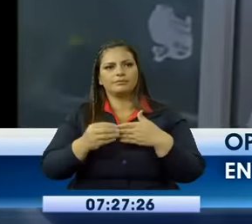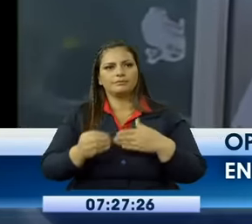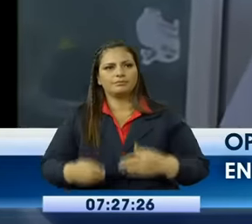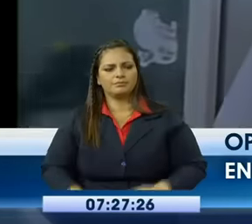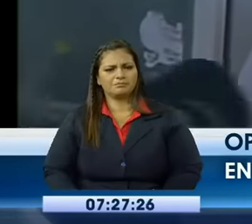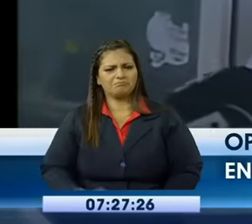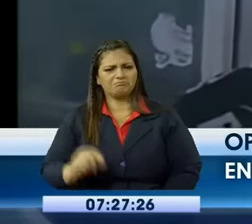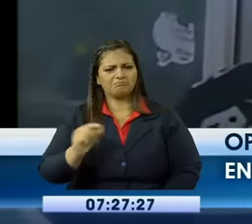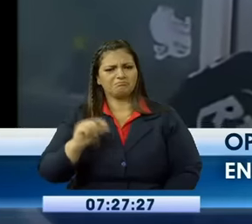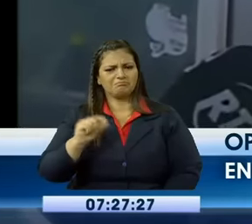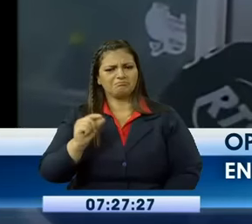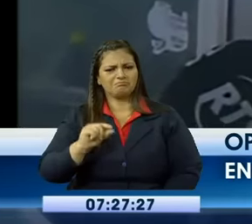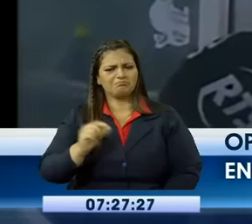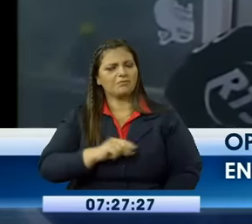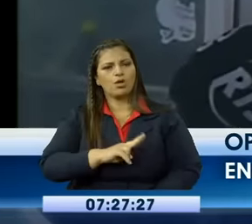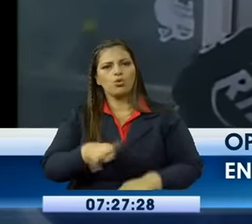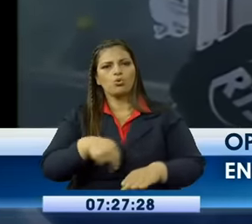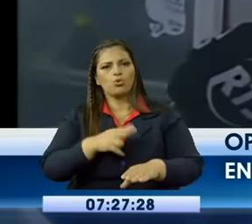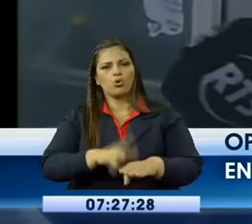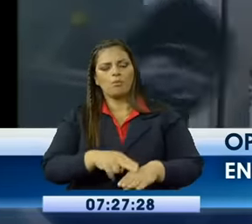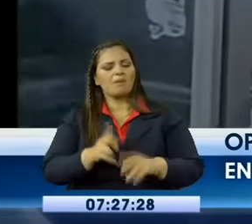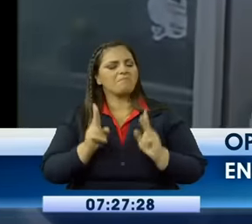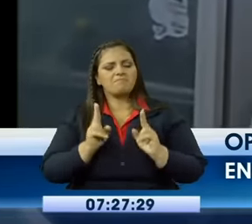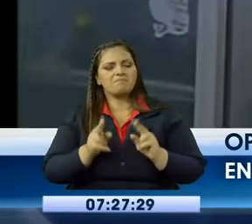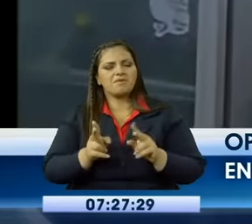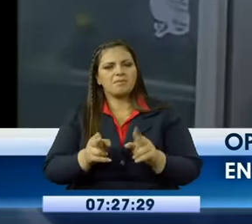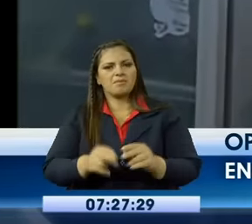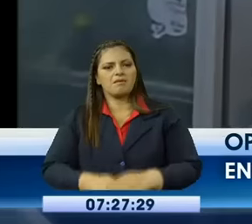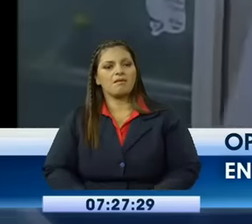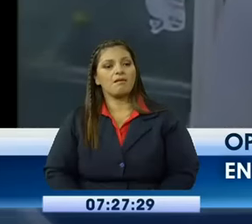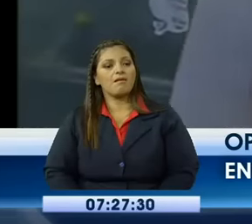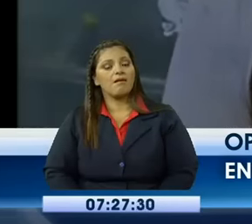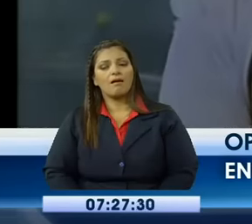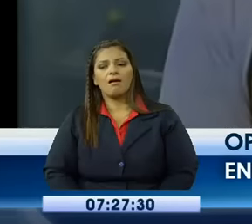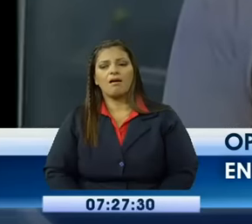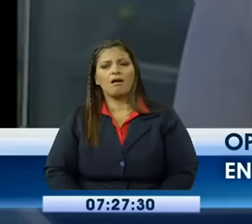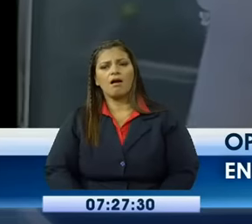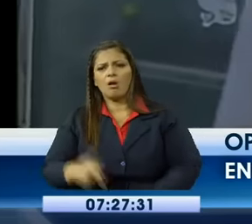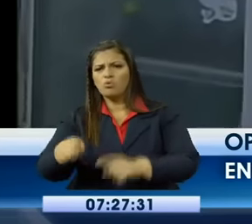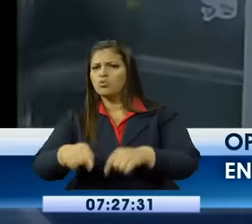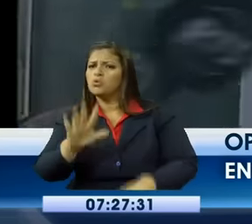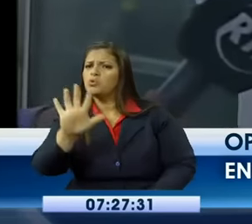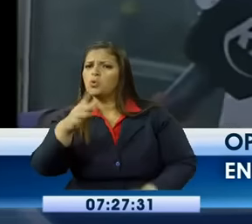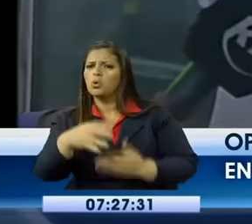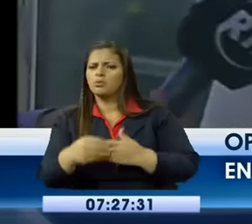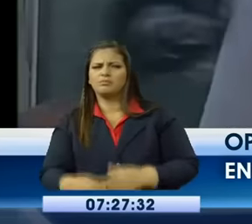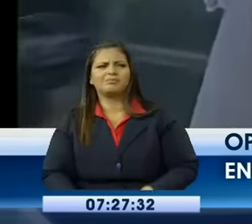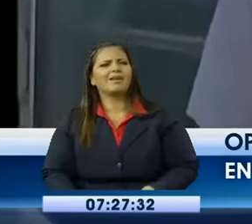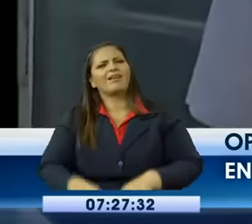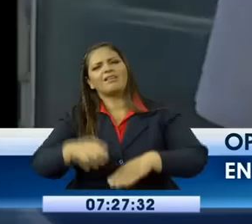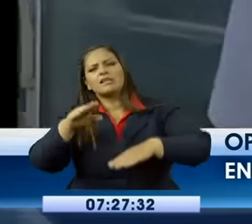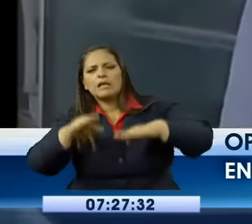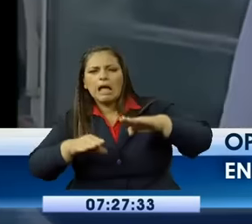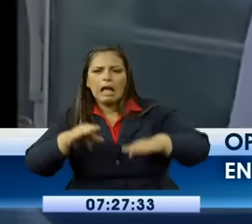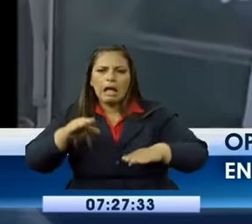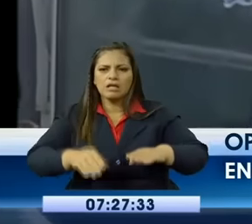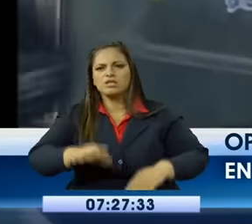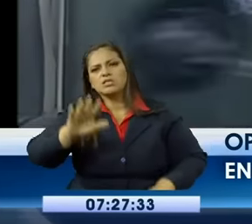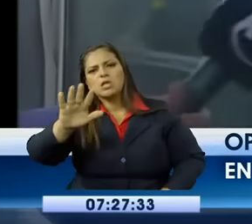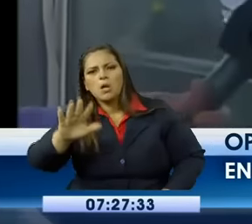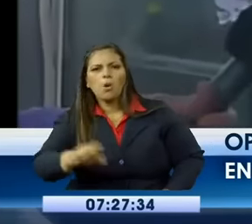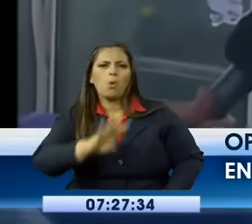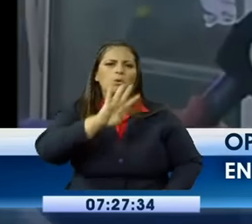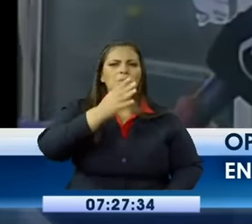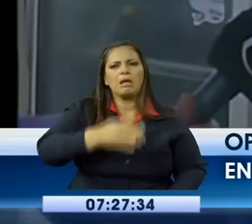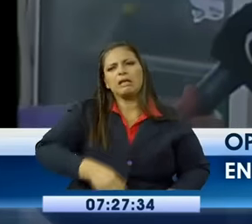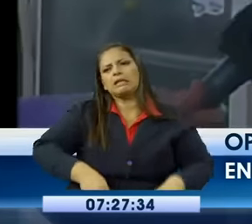que está barato. No, precio normal, precio se mantiene. Aquí suelen pedir $5, yo compro aquí también y piensen. Gente, sí, cuando que ve las cámaras está...